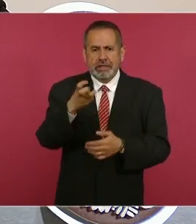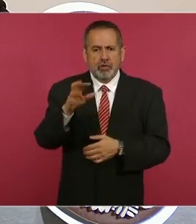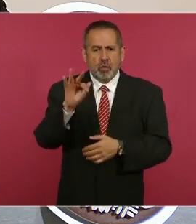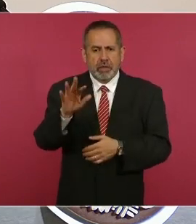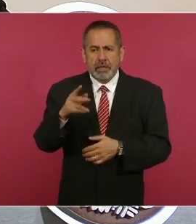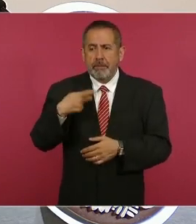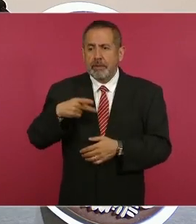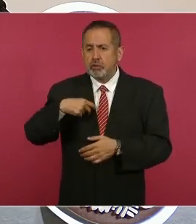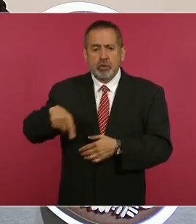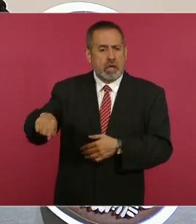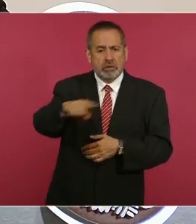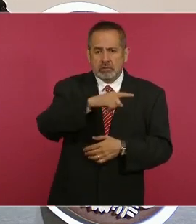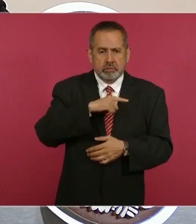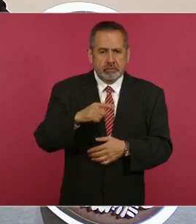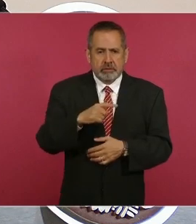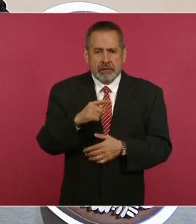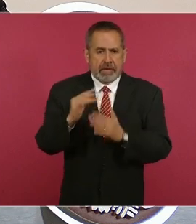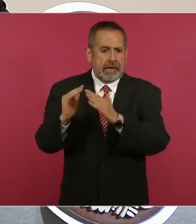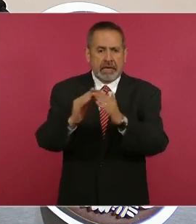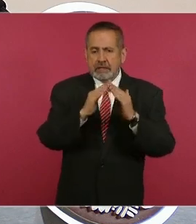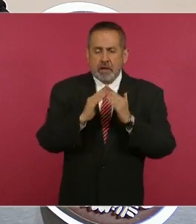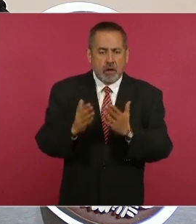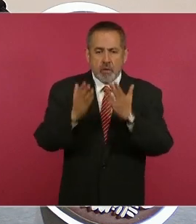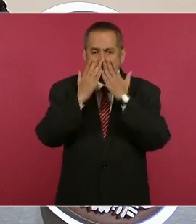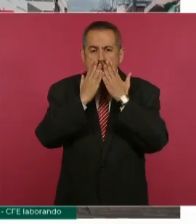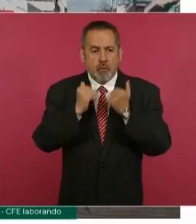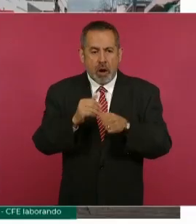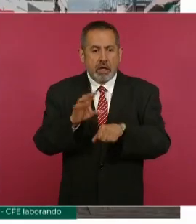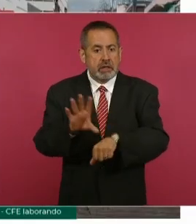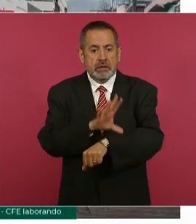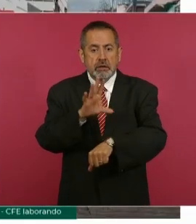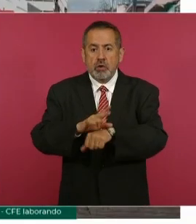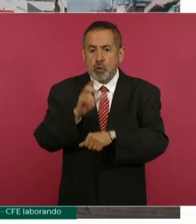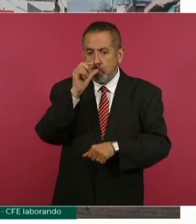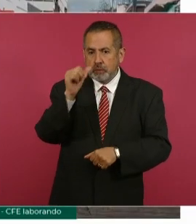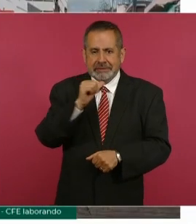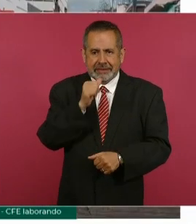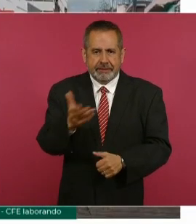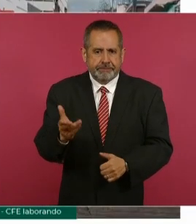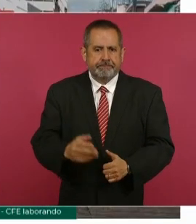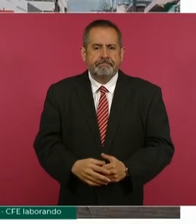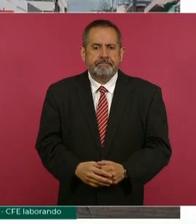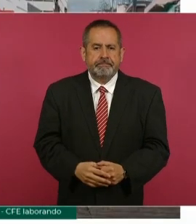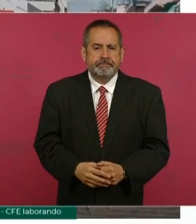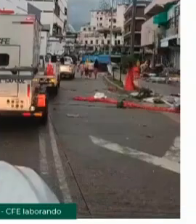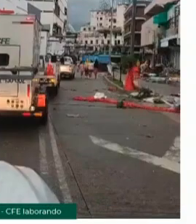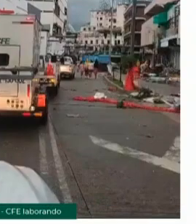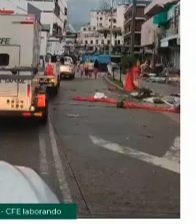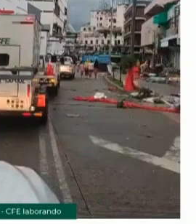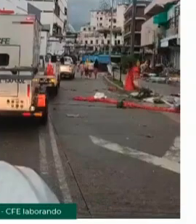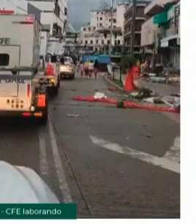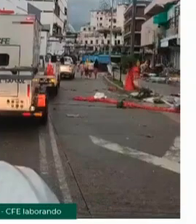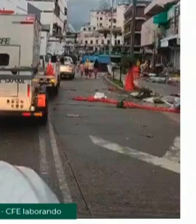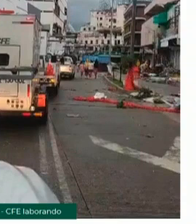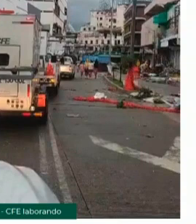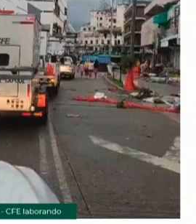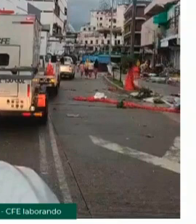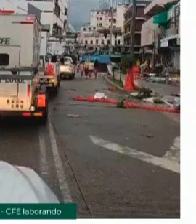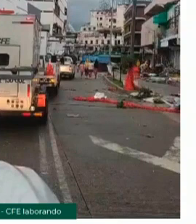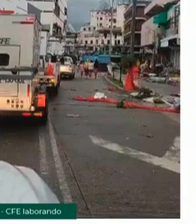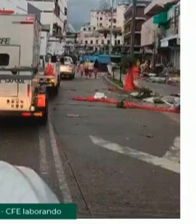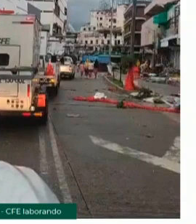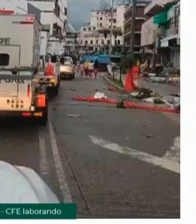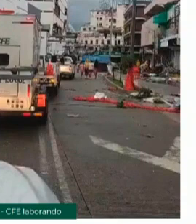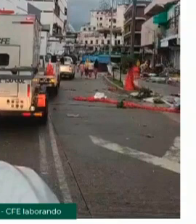504.340 usuarios viviendas no tenían suministro eléctrico, de los cuales la Comisión Federal